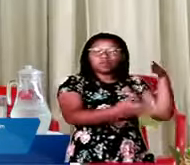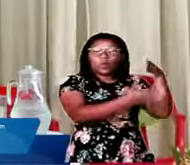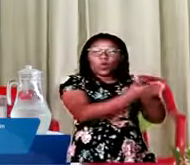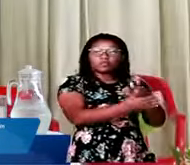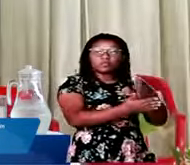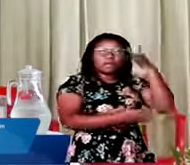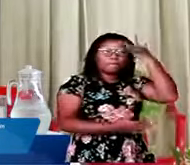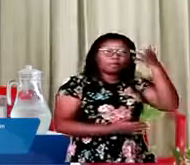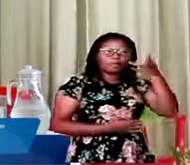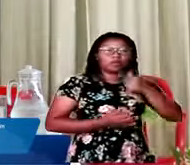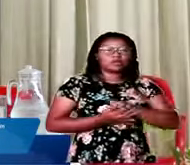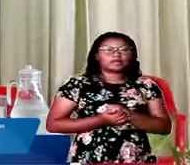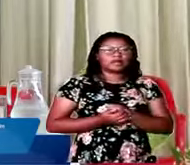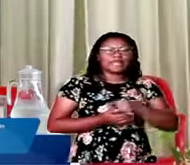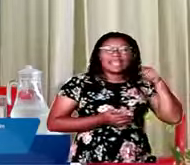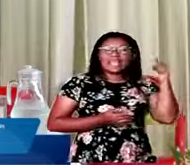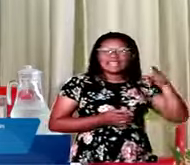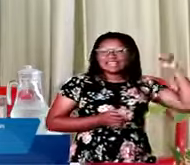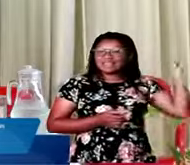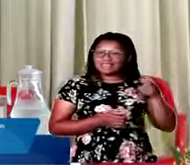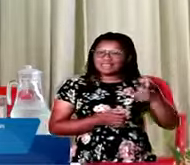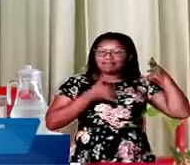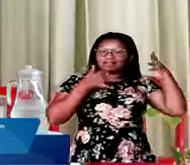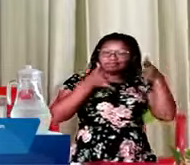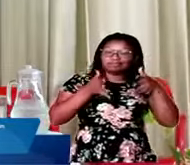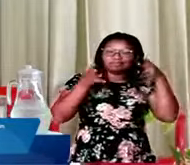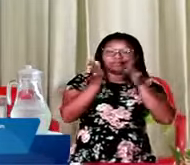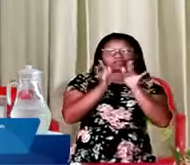porque él debe enseñar las escrituras.